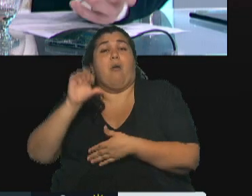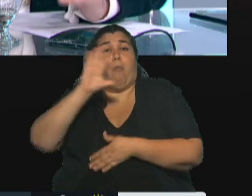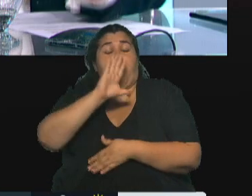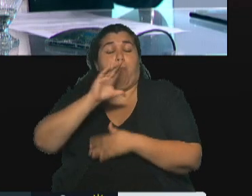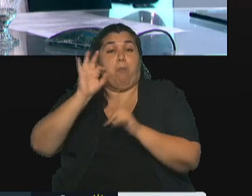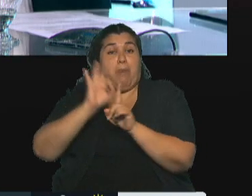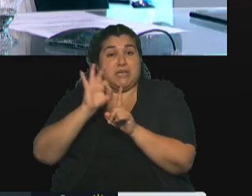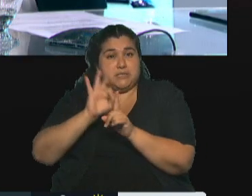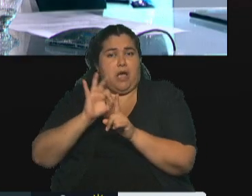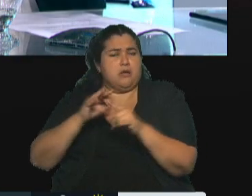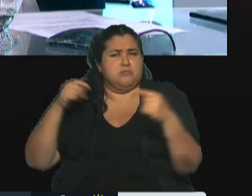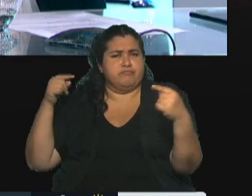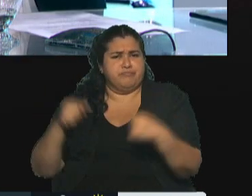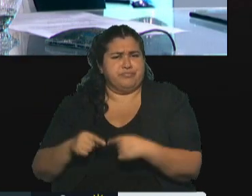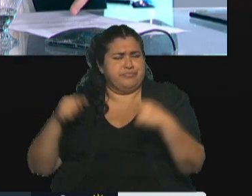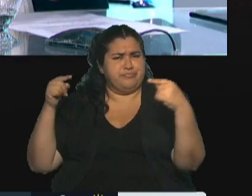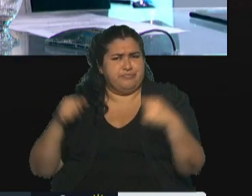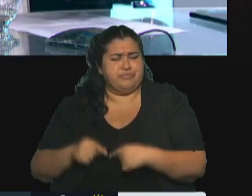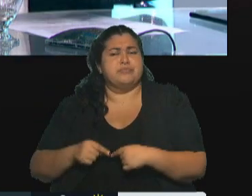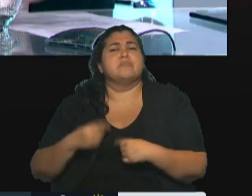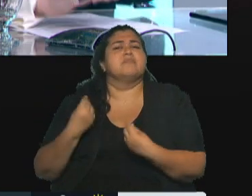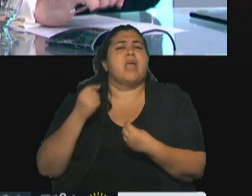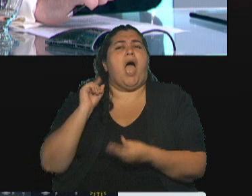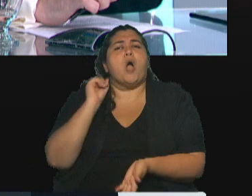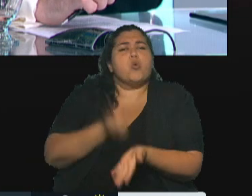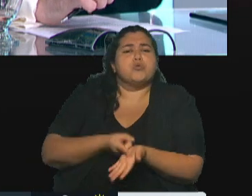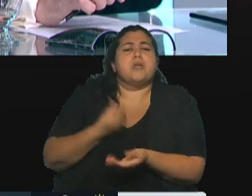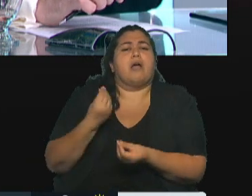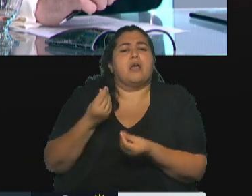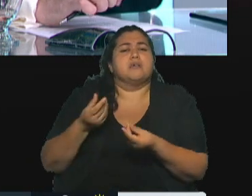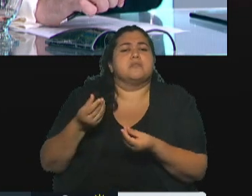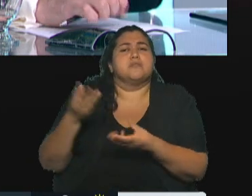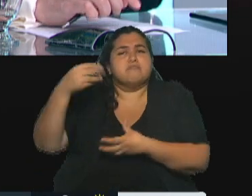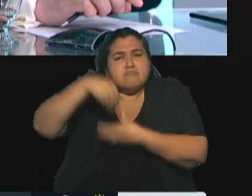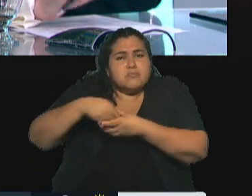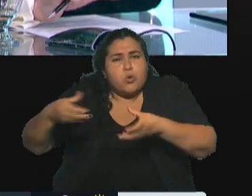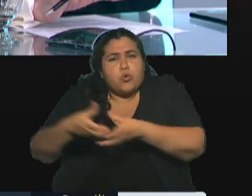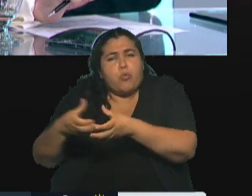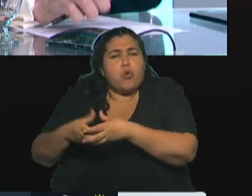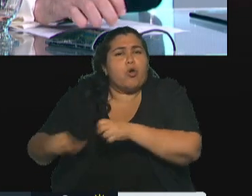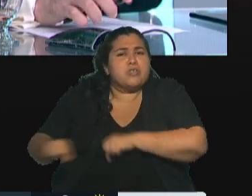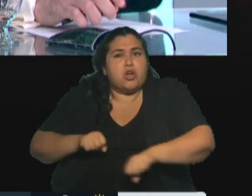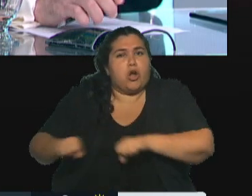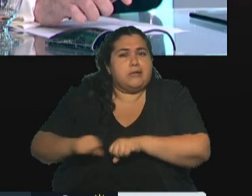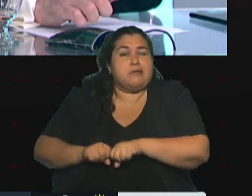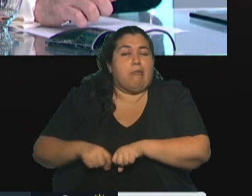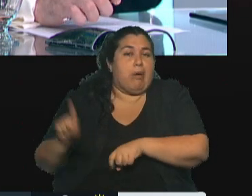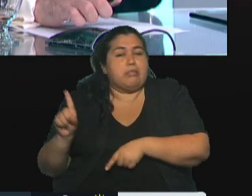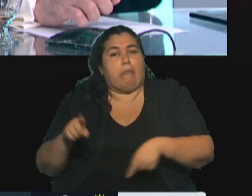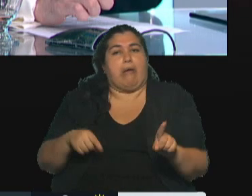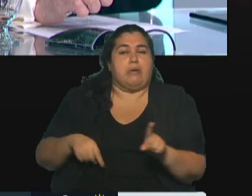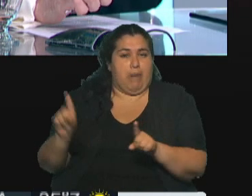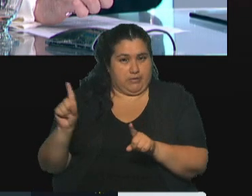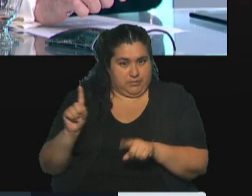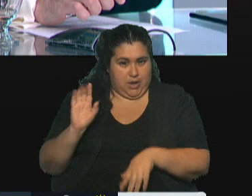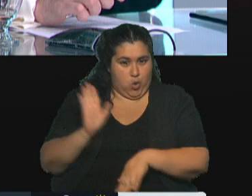raíz de múltiples o mutuas acusaciones de albergar a células potencialmente terroristas de un lado al otro. ¿No? Otra etnia